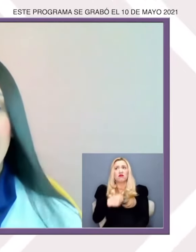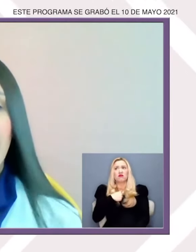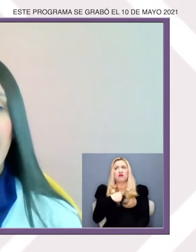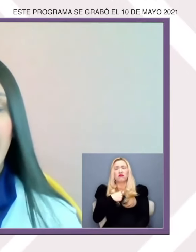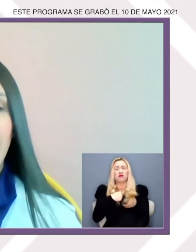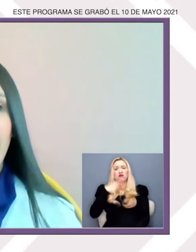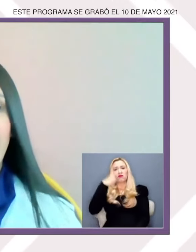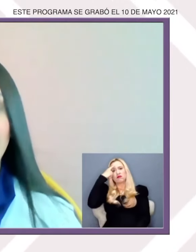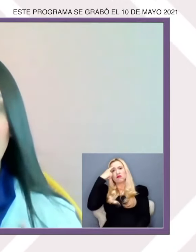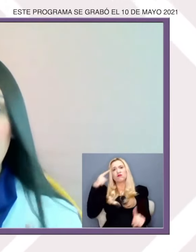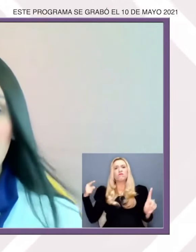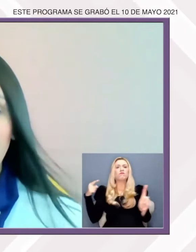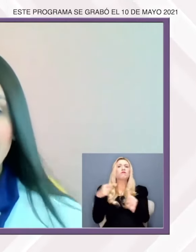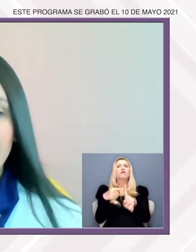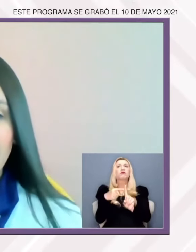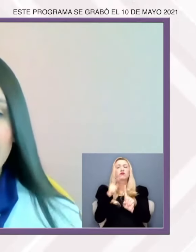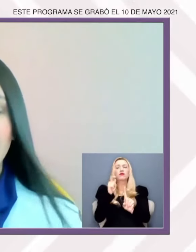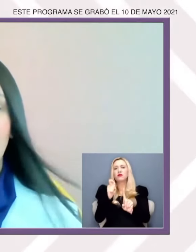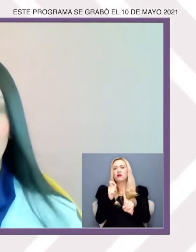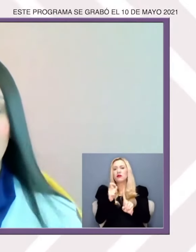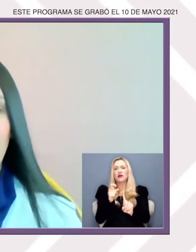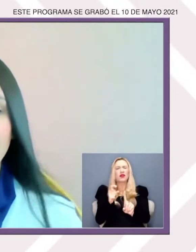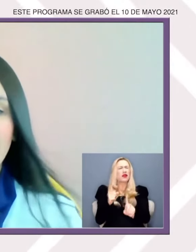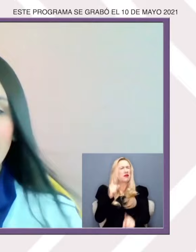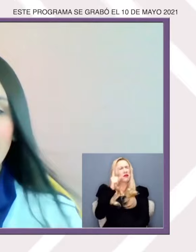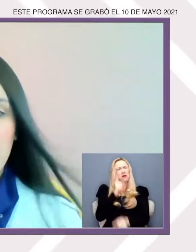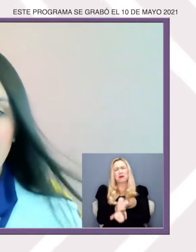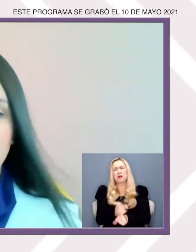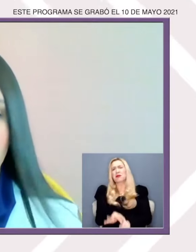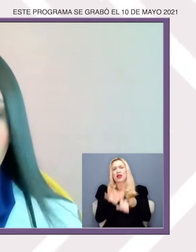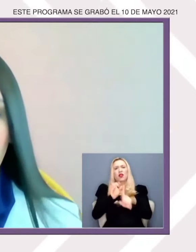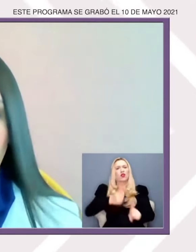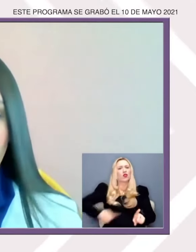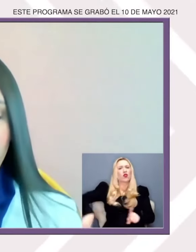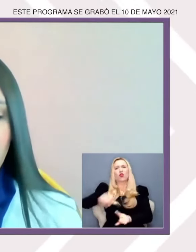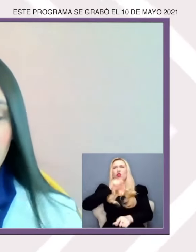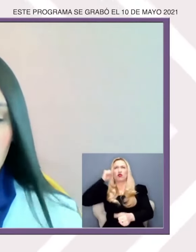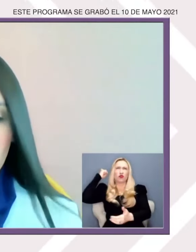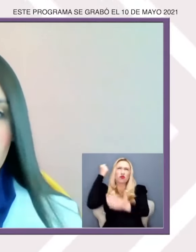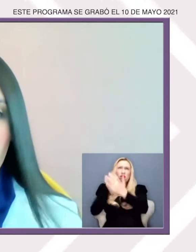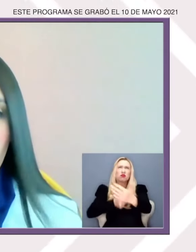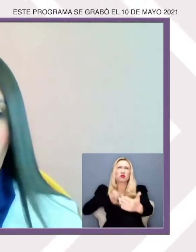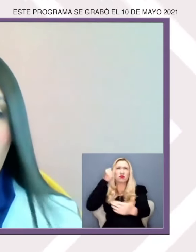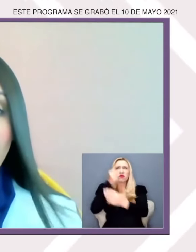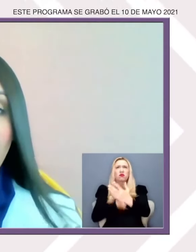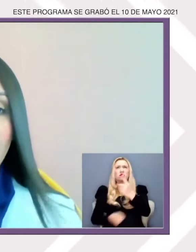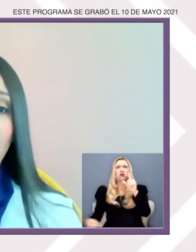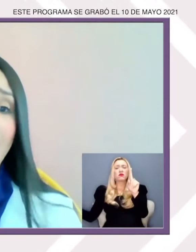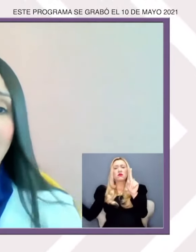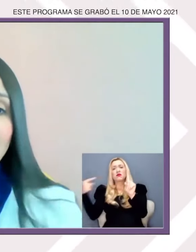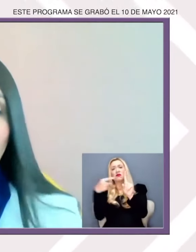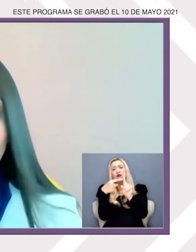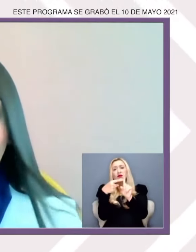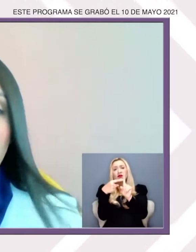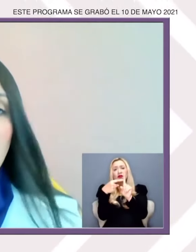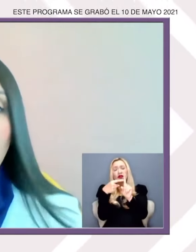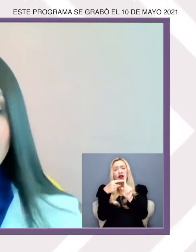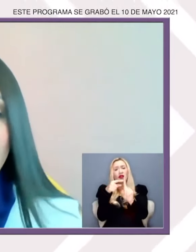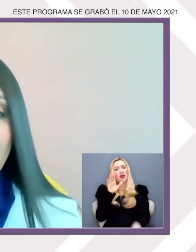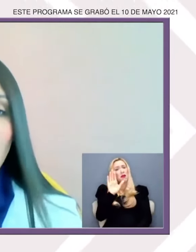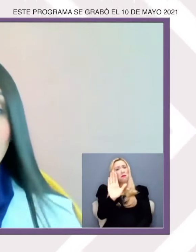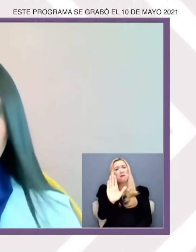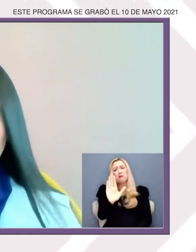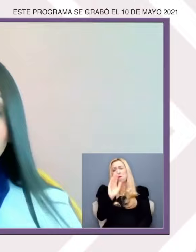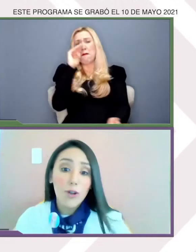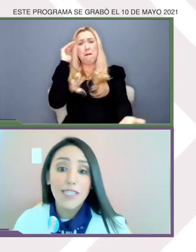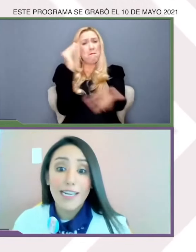énfasis en la primera exigencia que hace la marcha en torno a la violencia